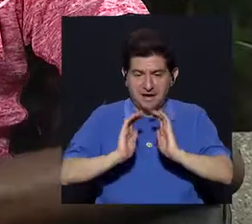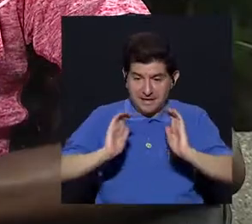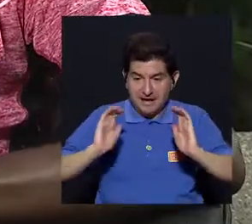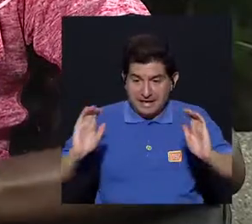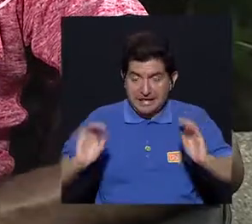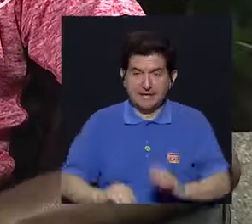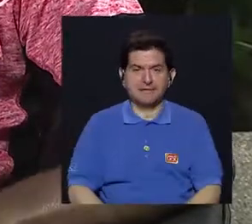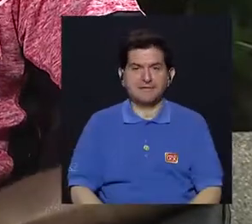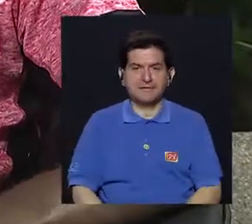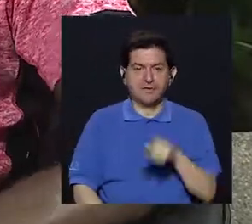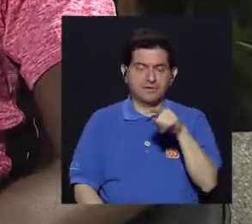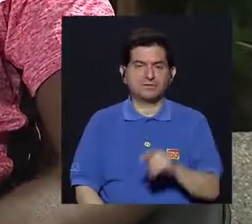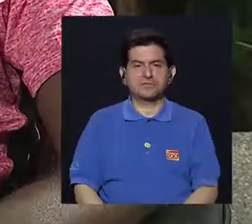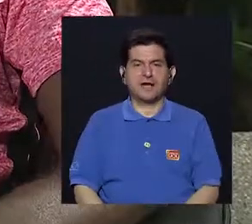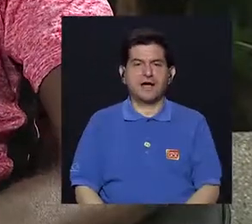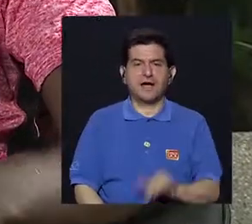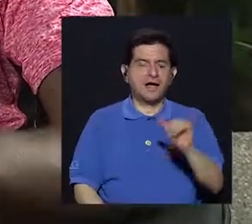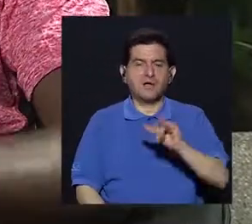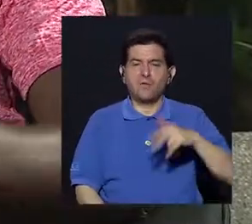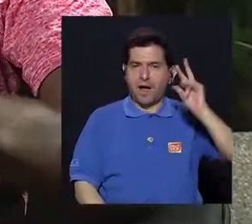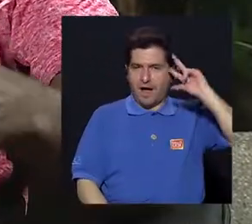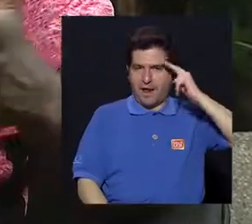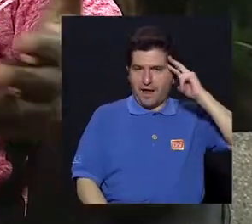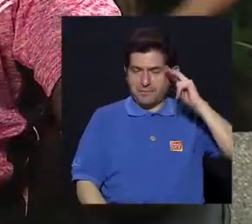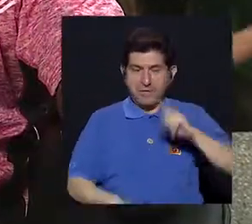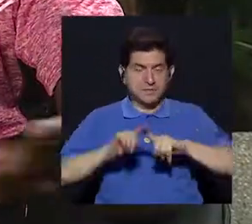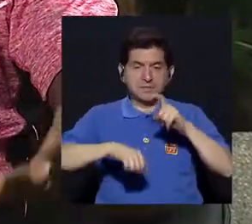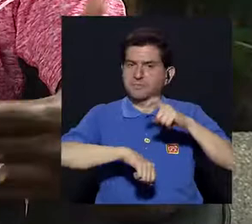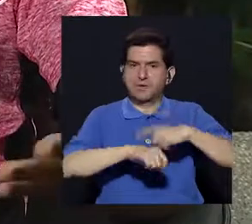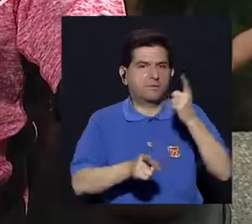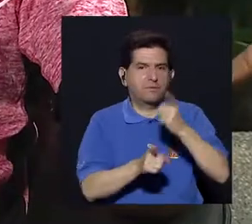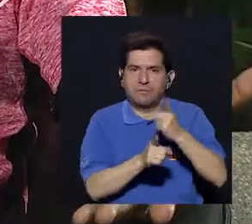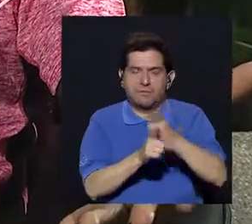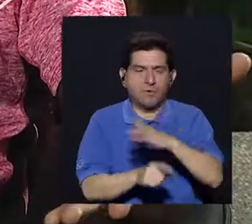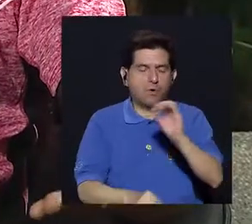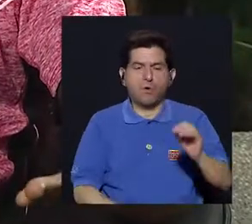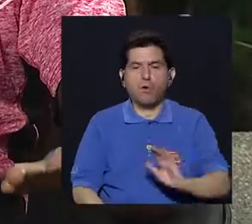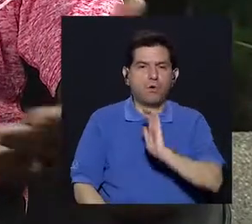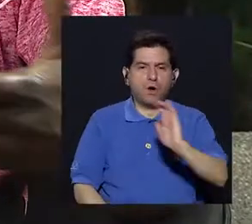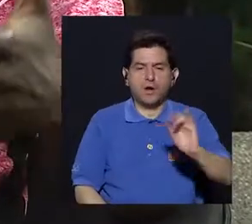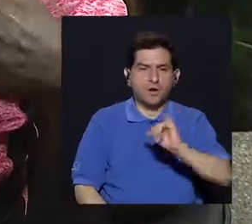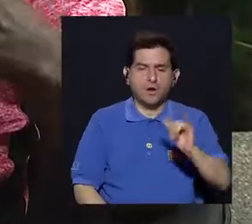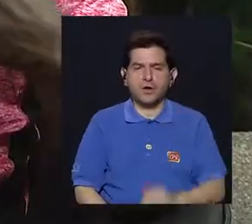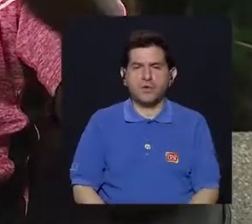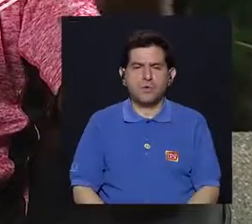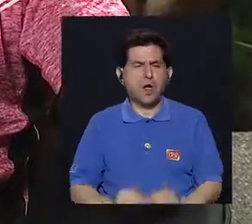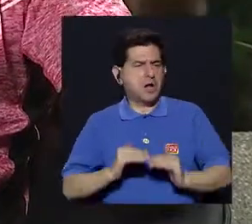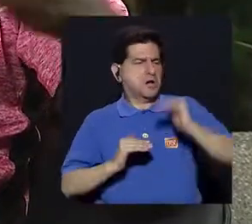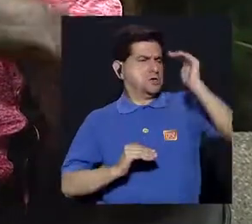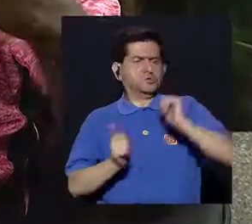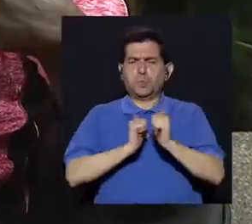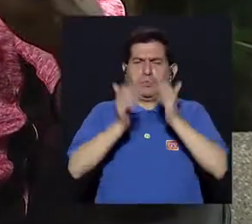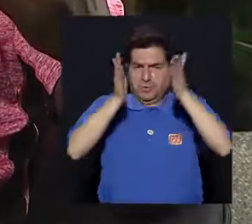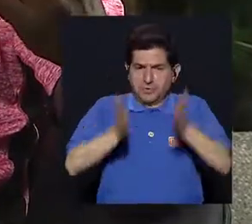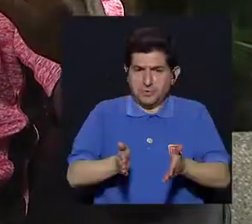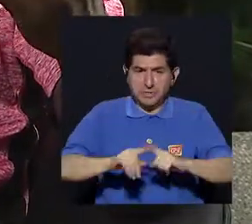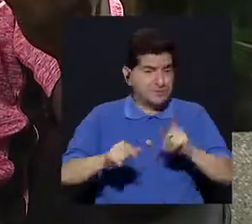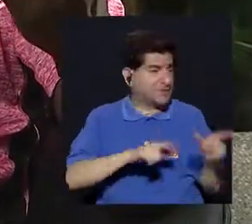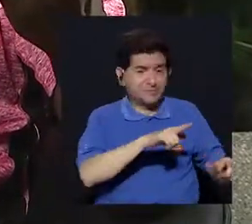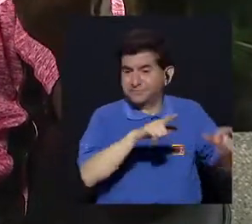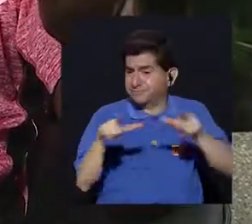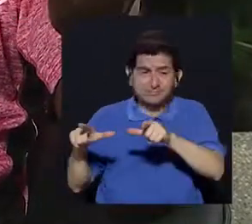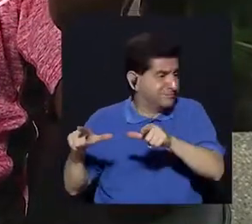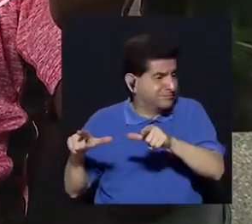que queremos que nuestros niños sean un Messi a una edad que todavía no está maduro. O quieren que nuestros niños sean